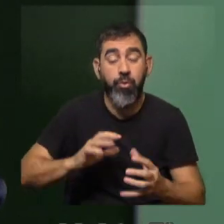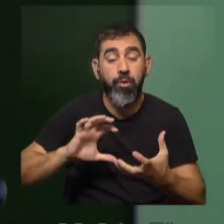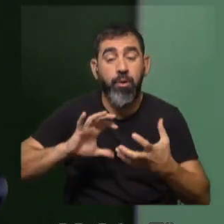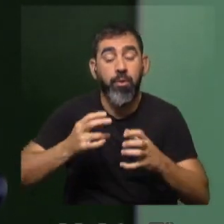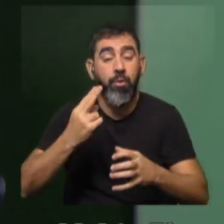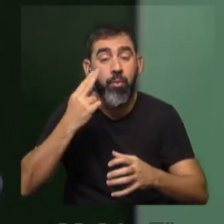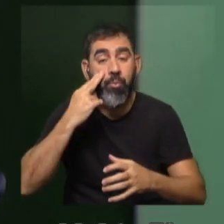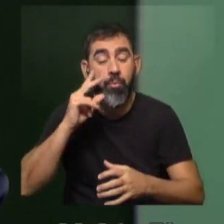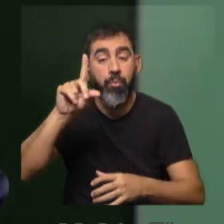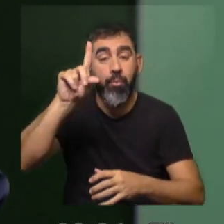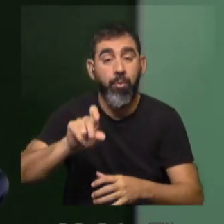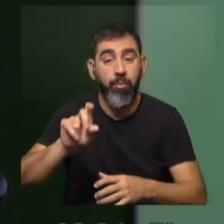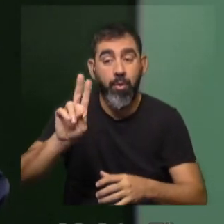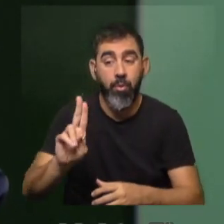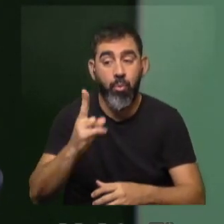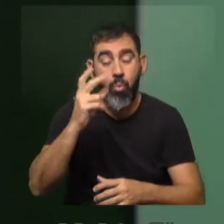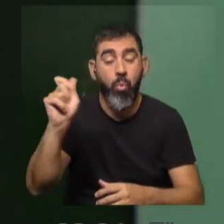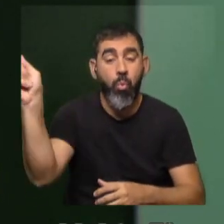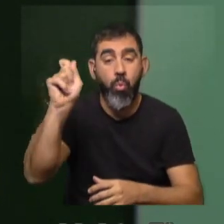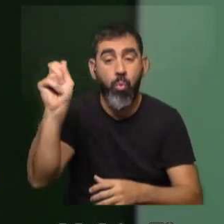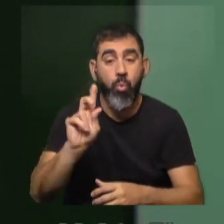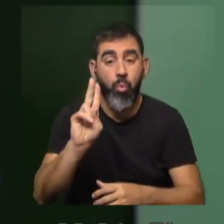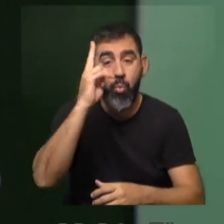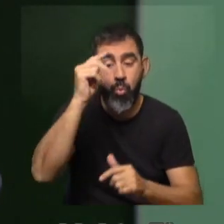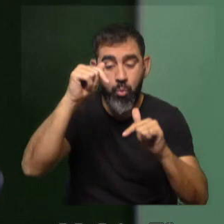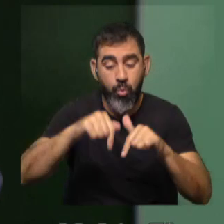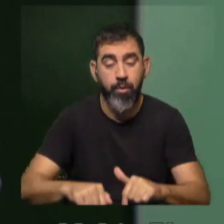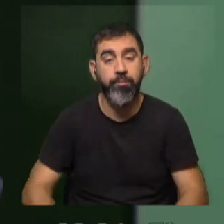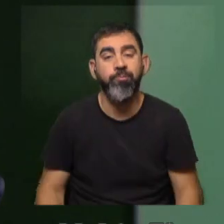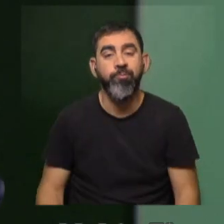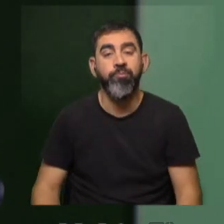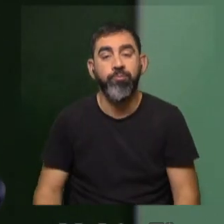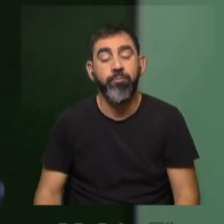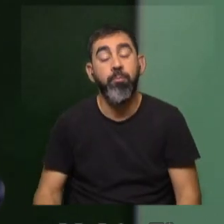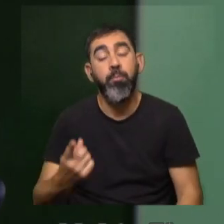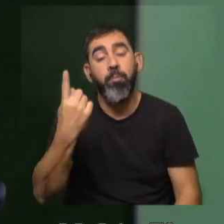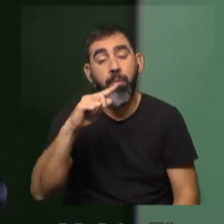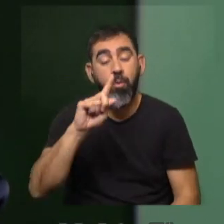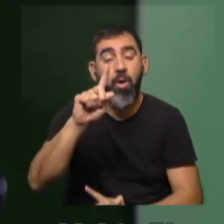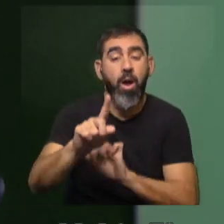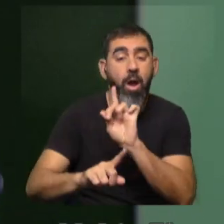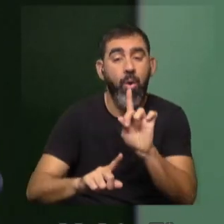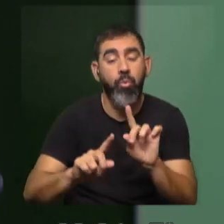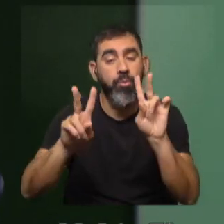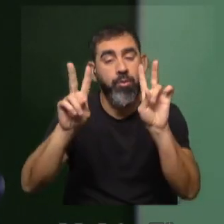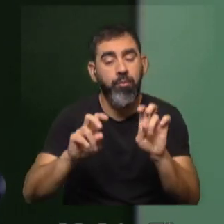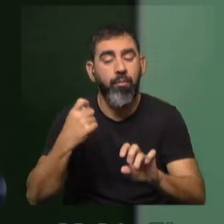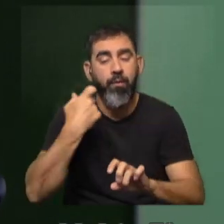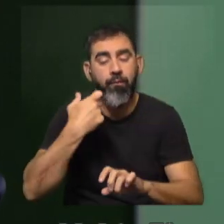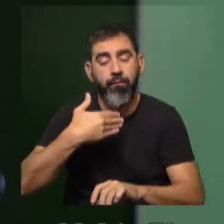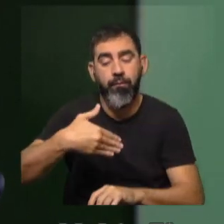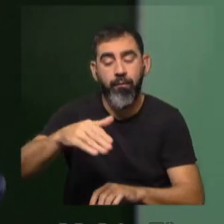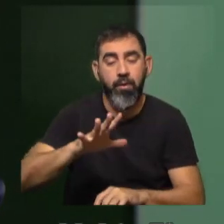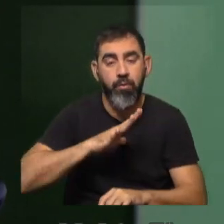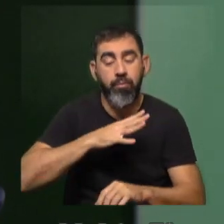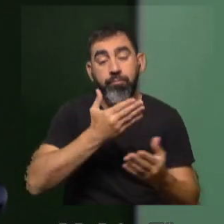crisis hídrica que tenía o la emergencia hídrica que tenía nuestro país pero algunas cuestiones quedan pendientes y para